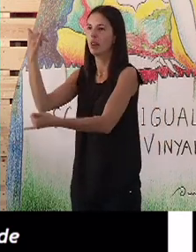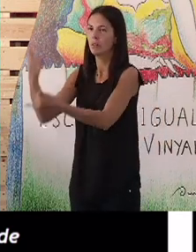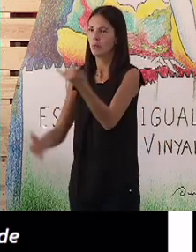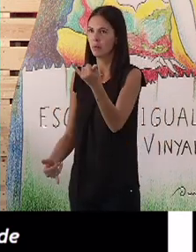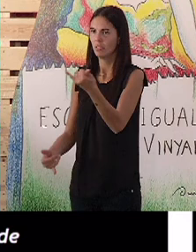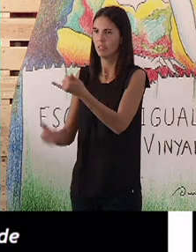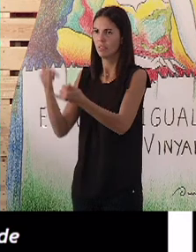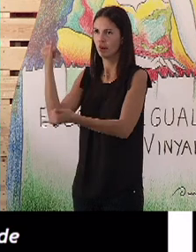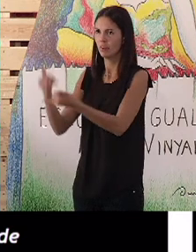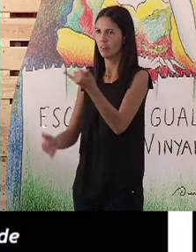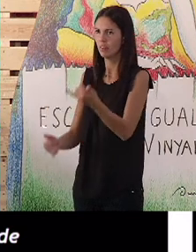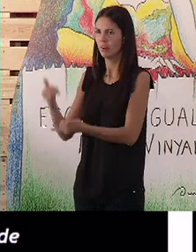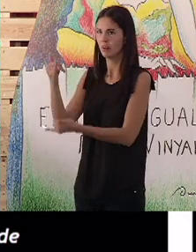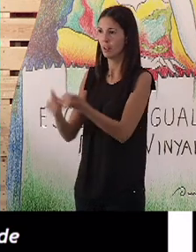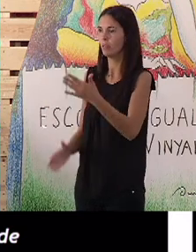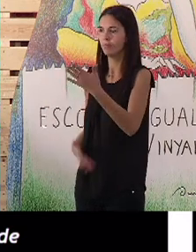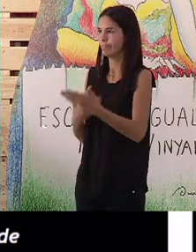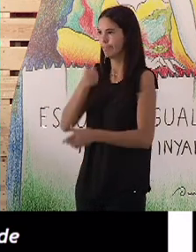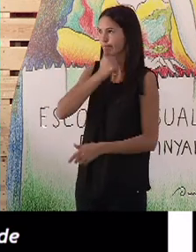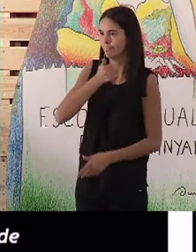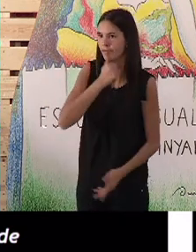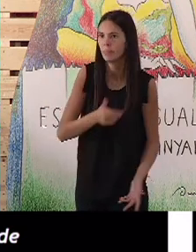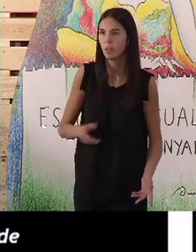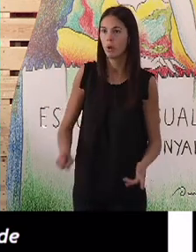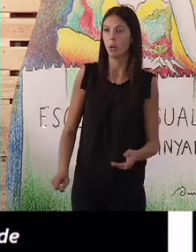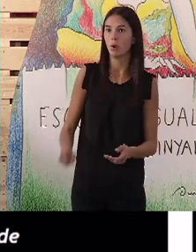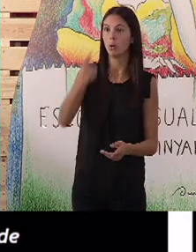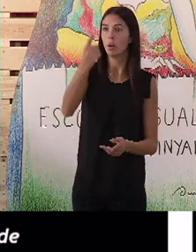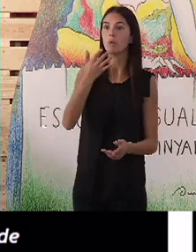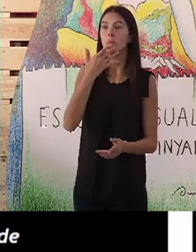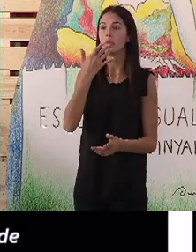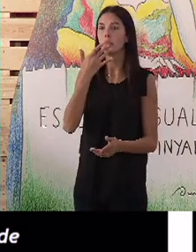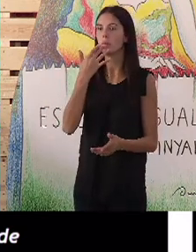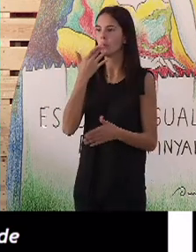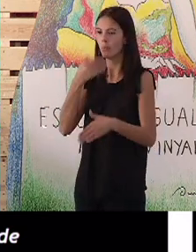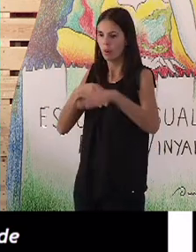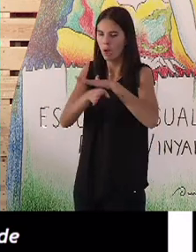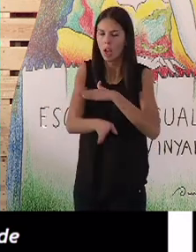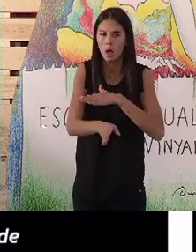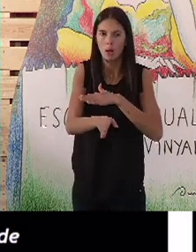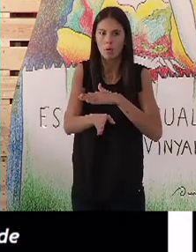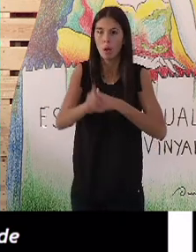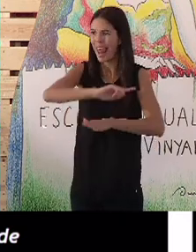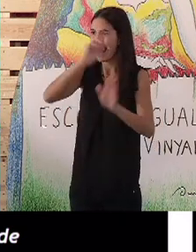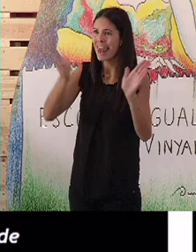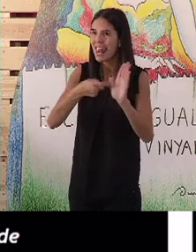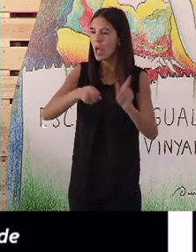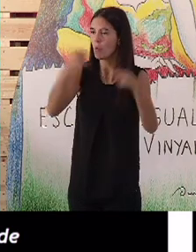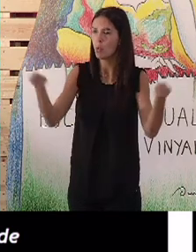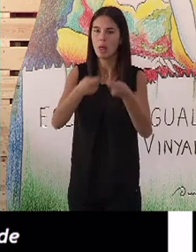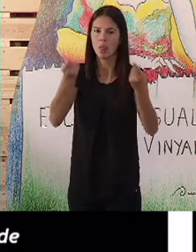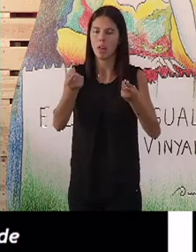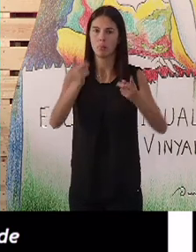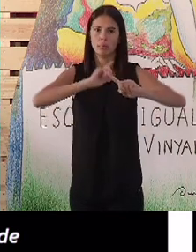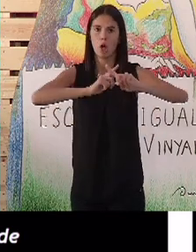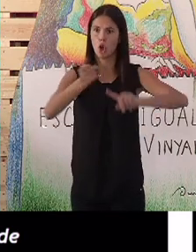claras resistencias, evidentemente. E unha é, precisamente, ni siquera poder intervir na lei, que temos unha lei de publicidade non sexista,